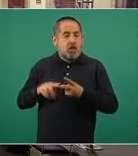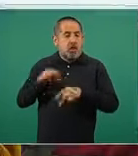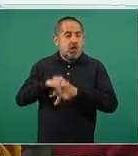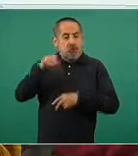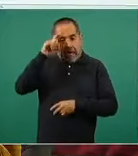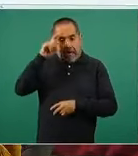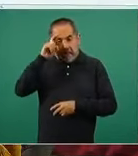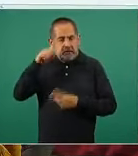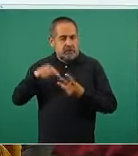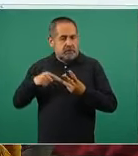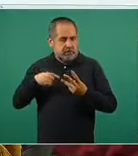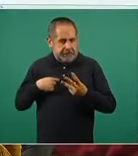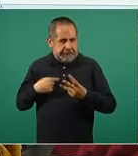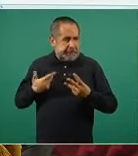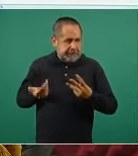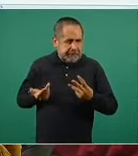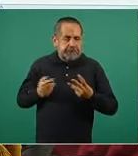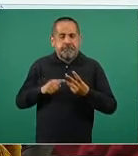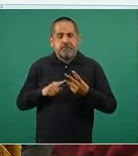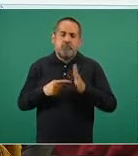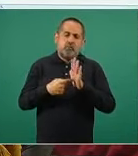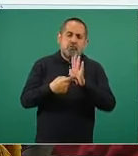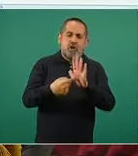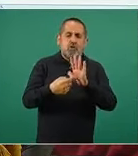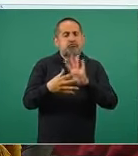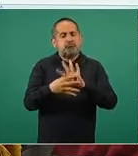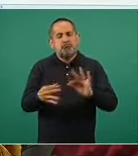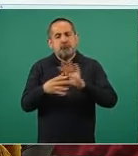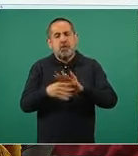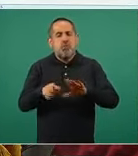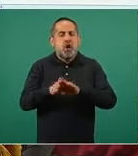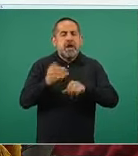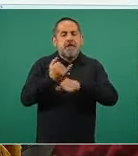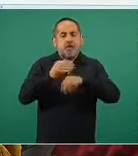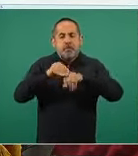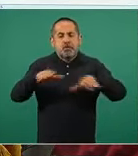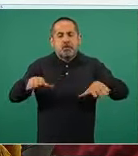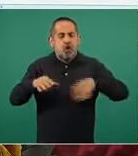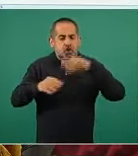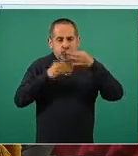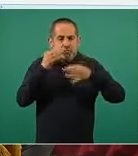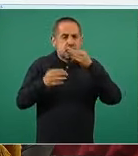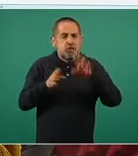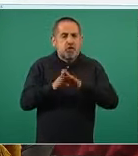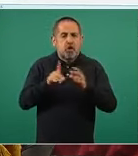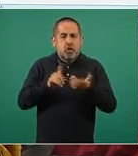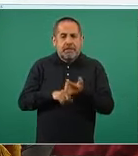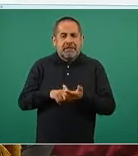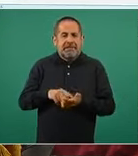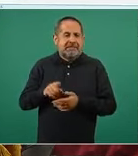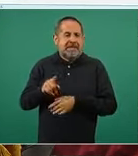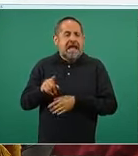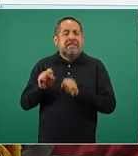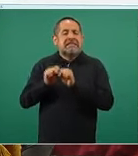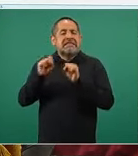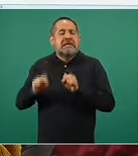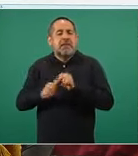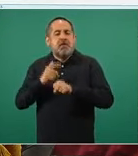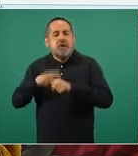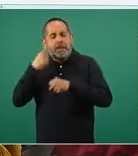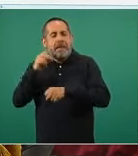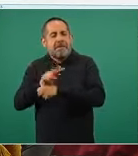y su servidora poder presentarles un extracto de la información que se genera a través del Sistema Nacional de Vigilancia